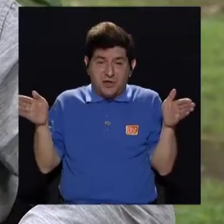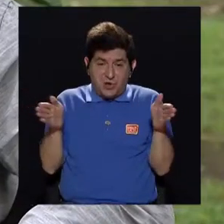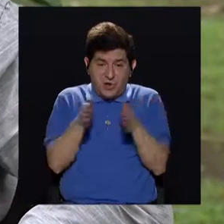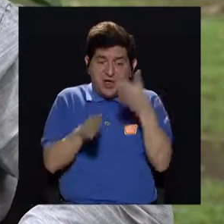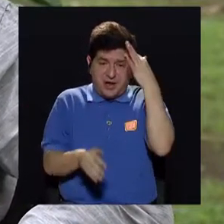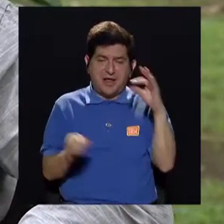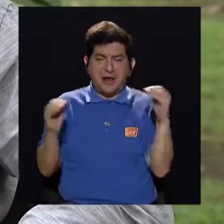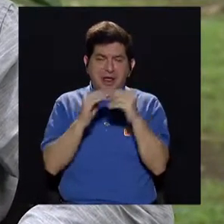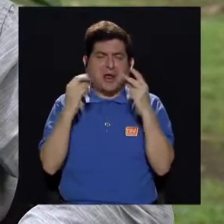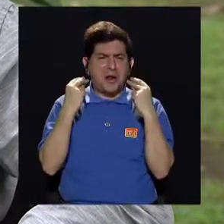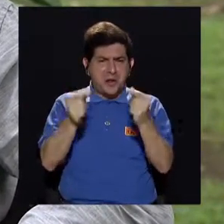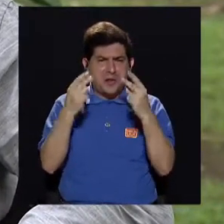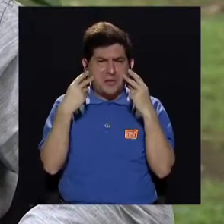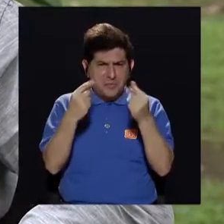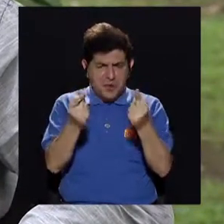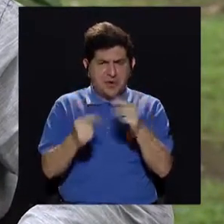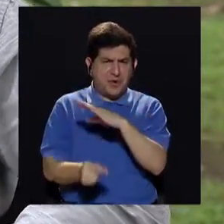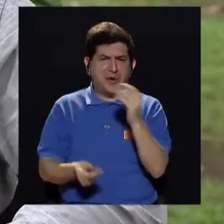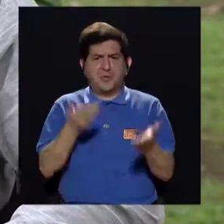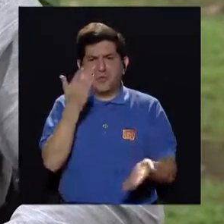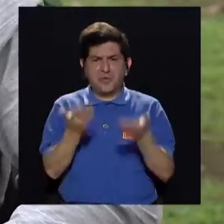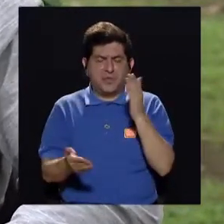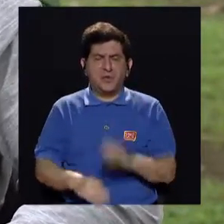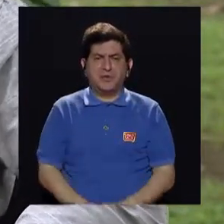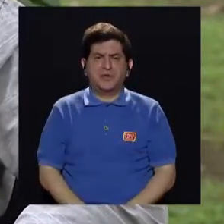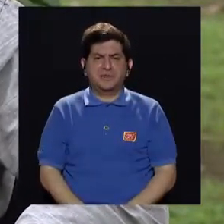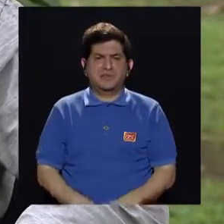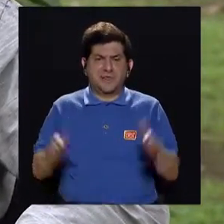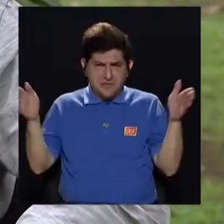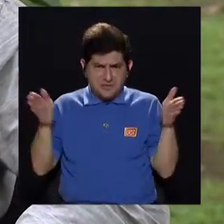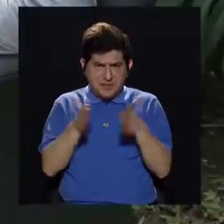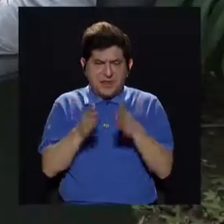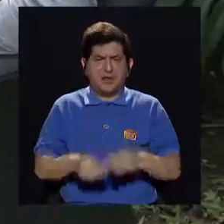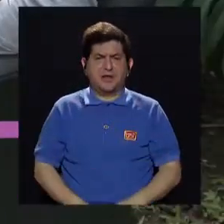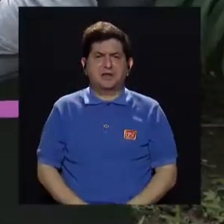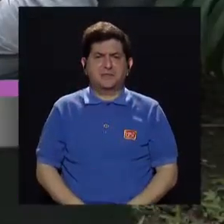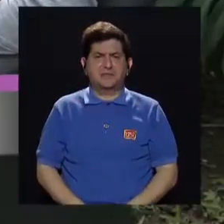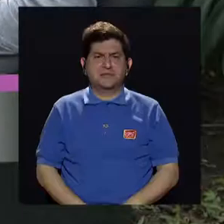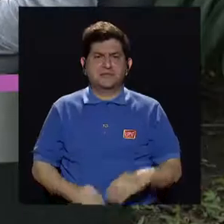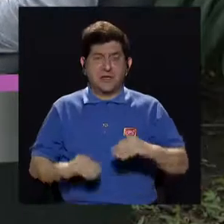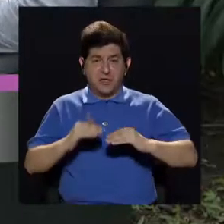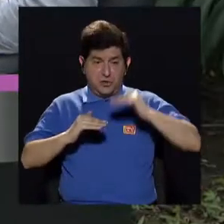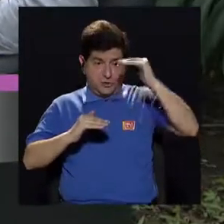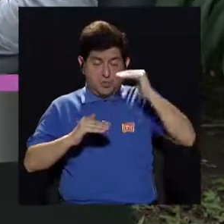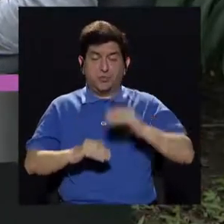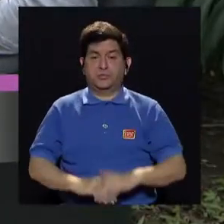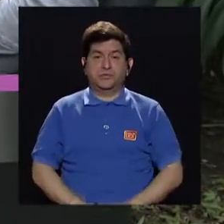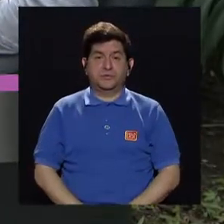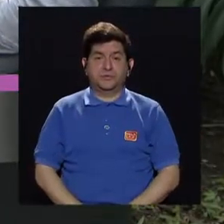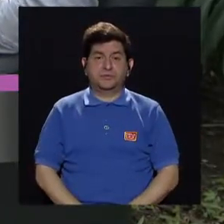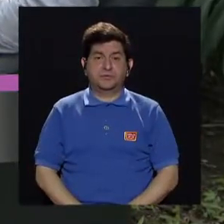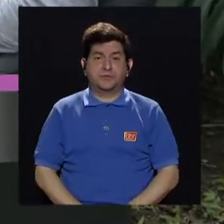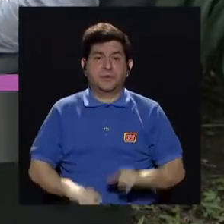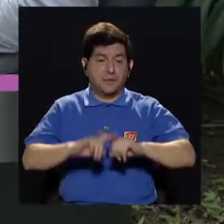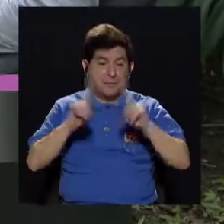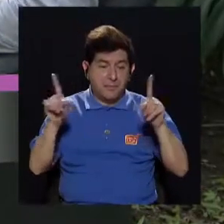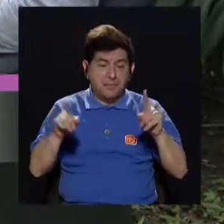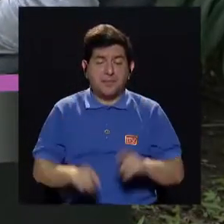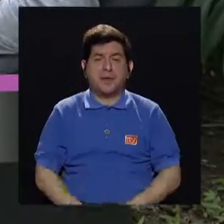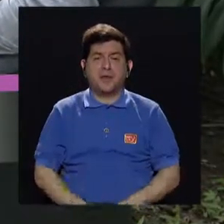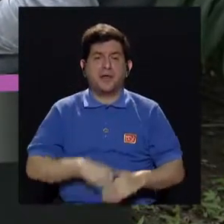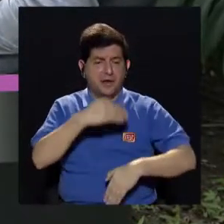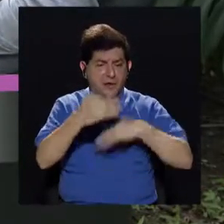creencia de que así van a bajar más rápido o que van a bajar más. Y definitivamente no. Los frutos se van